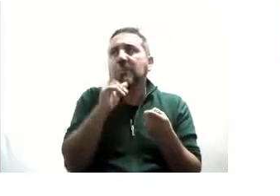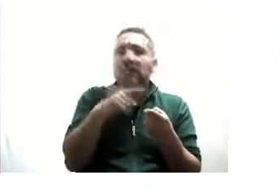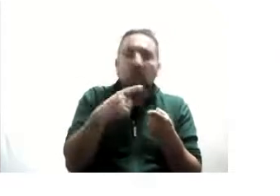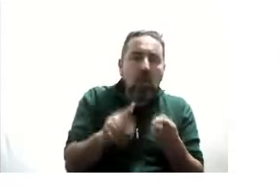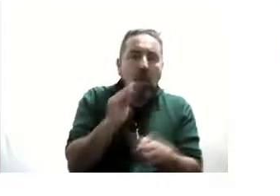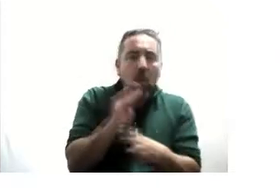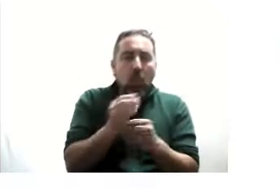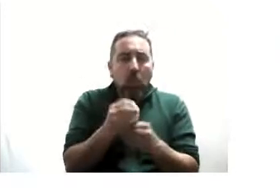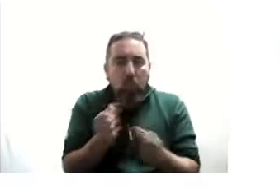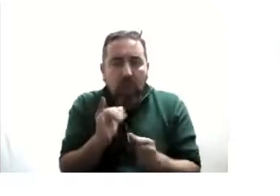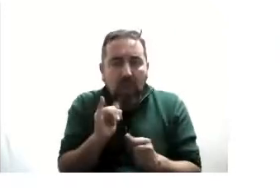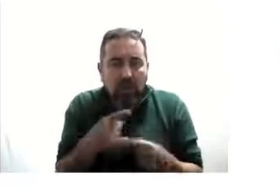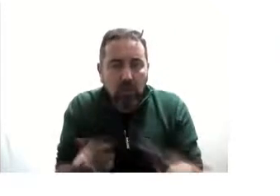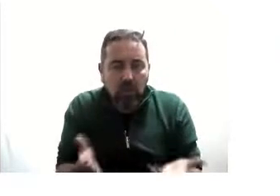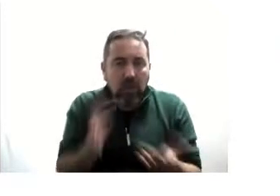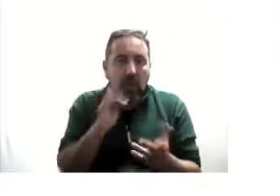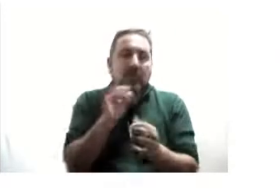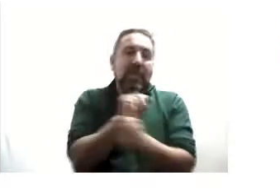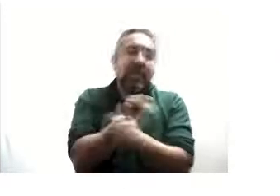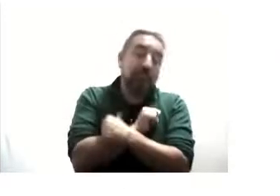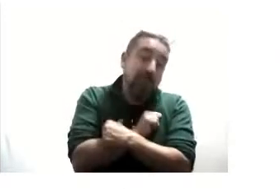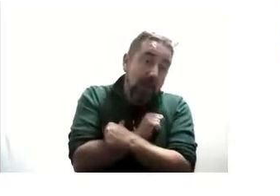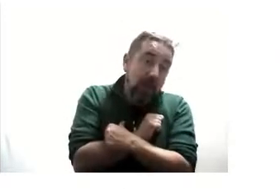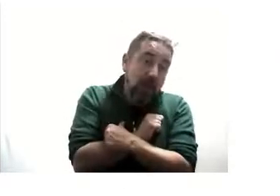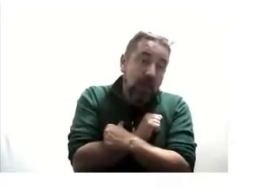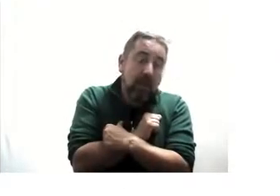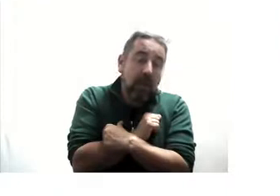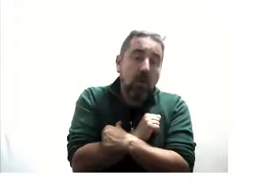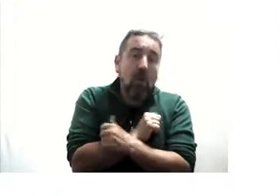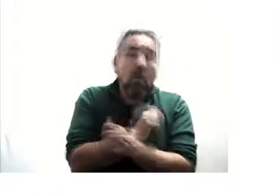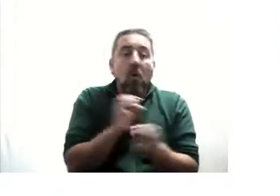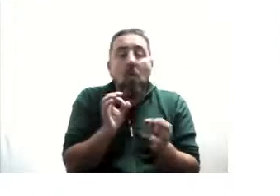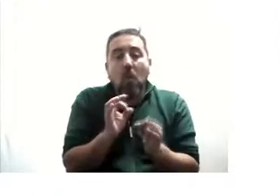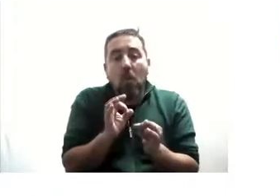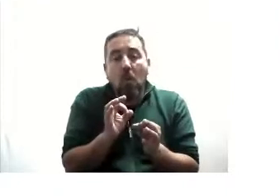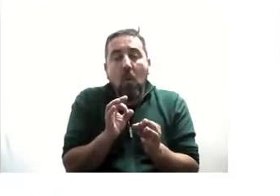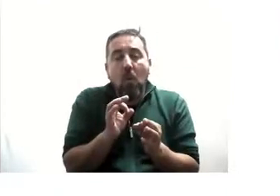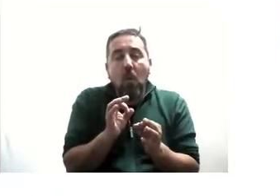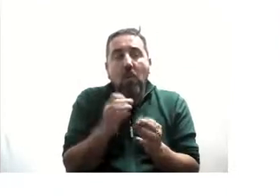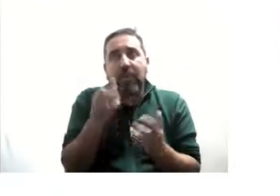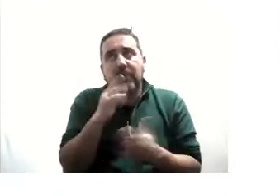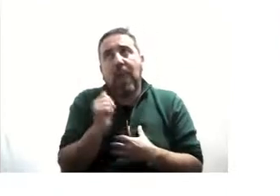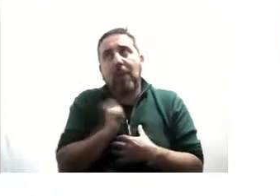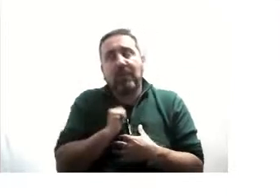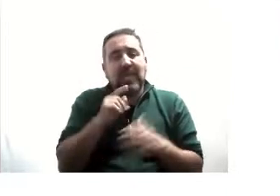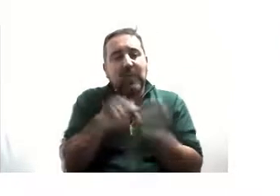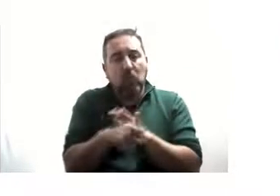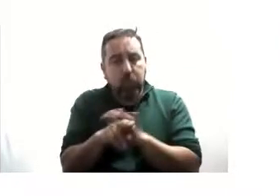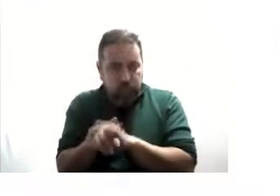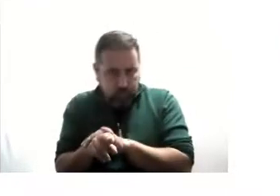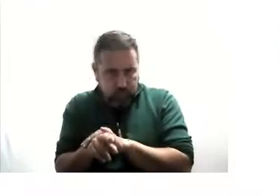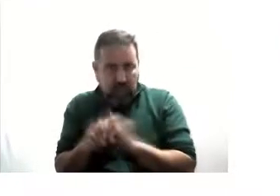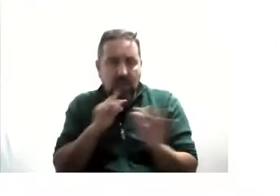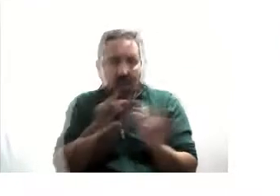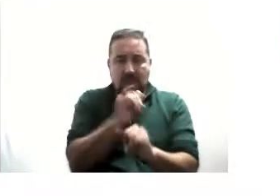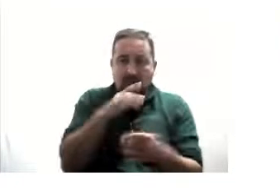hay que esperar o hay que beneficiarse y aprovechar los recursos que